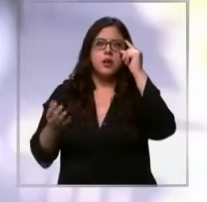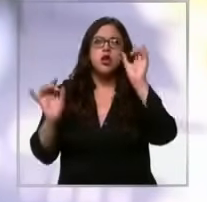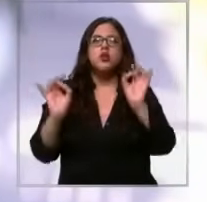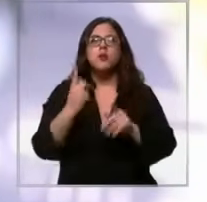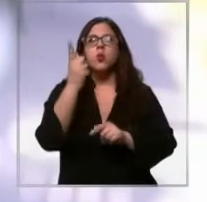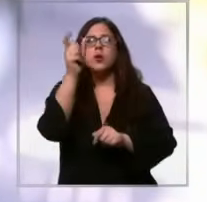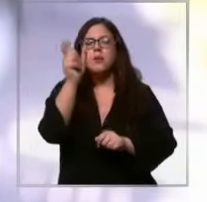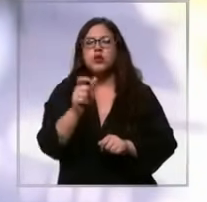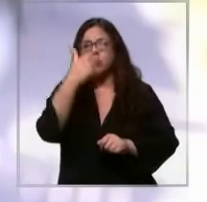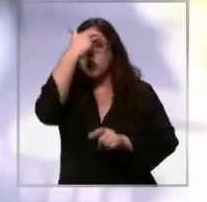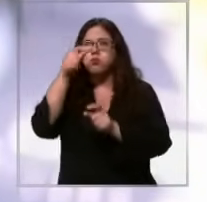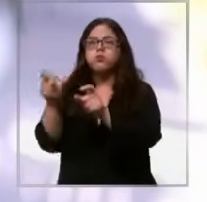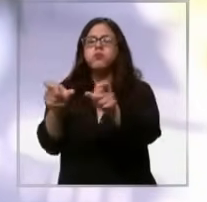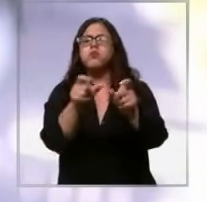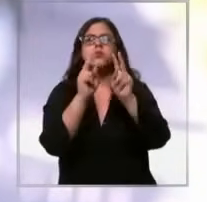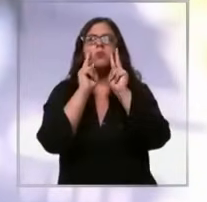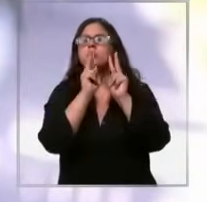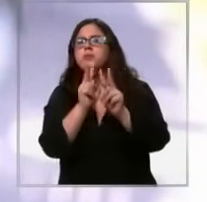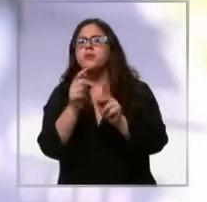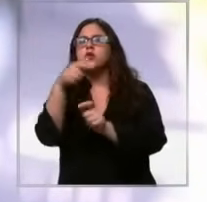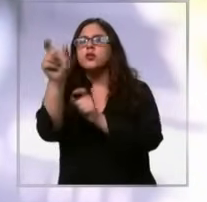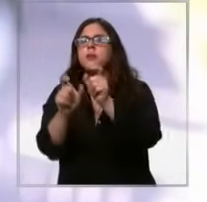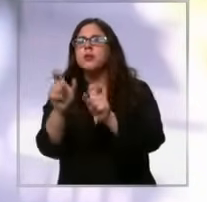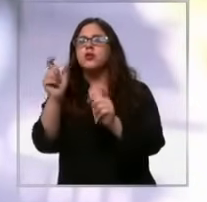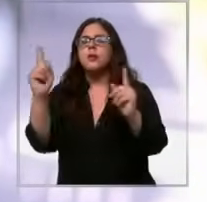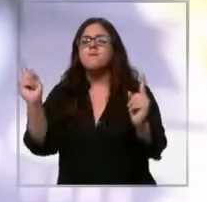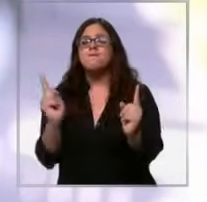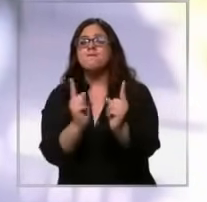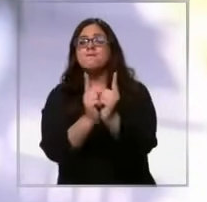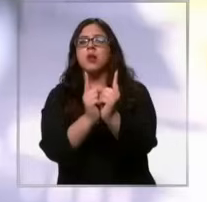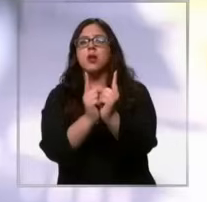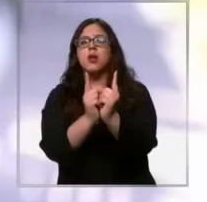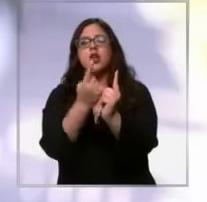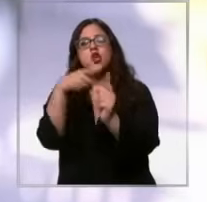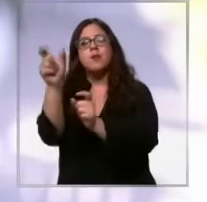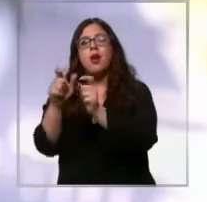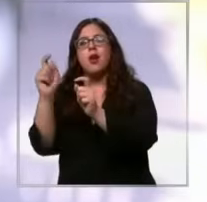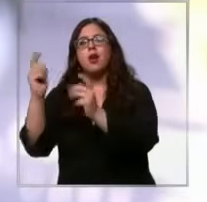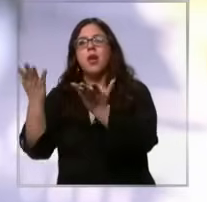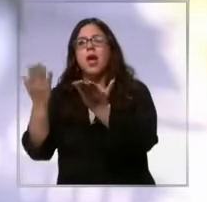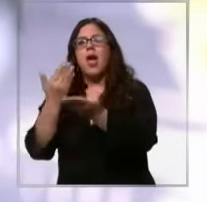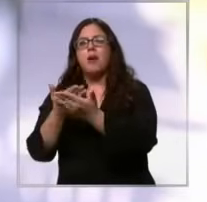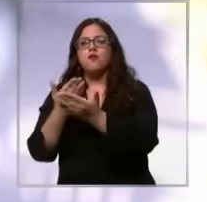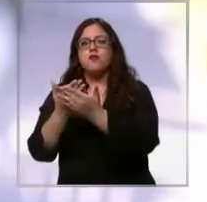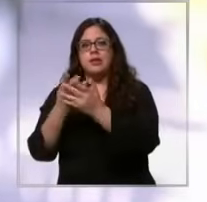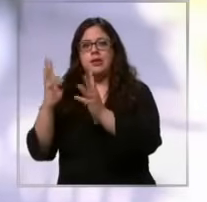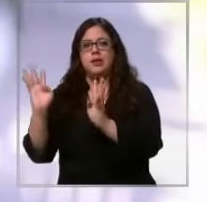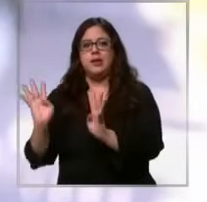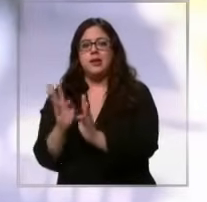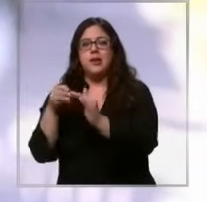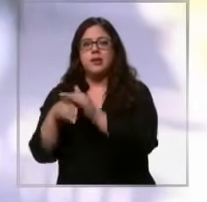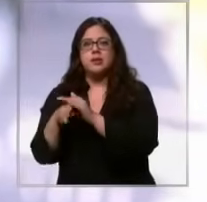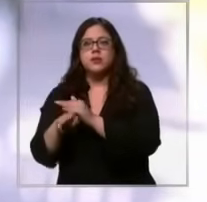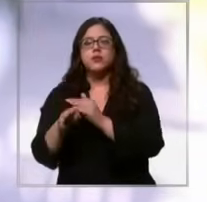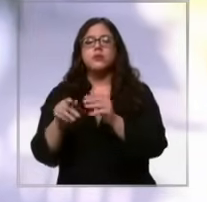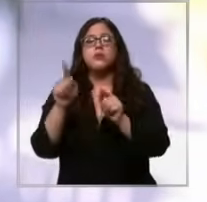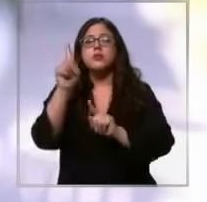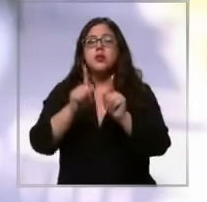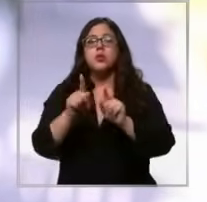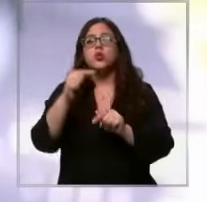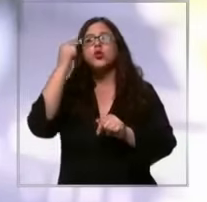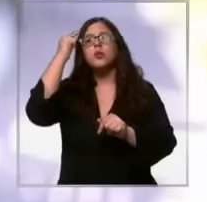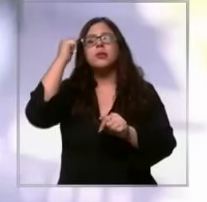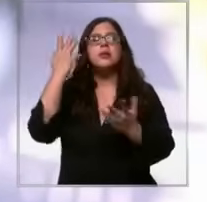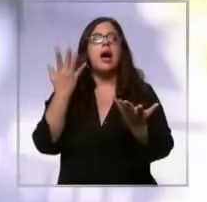persona mirándolo en ese lugar mientras los otros ejecutan lo que quieren ir a hacer. Especialmente hoy día se ve de que van a buscar personas. Tenemos el